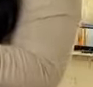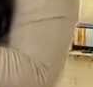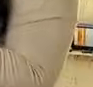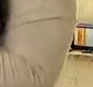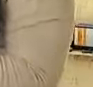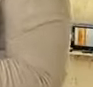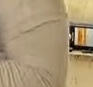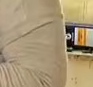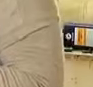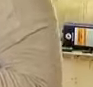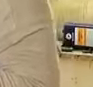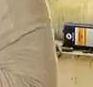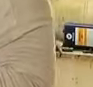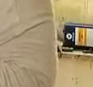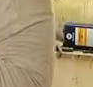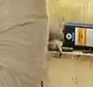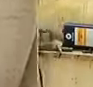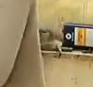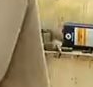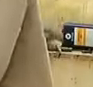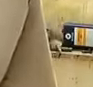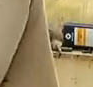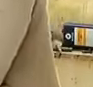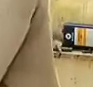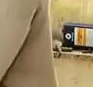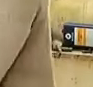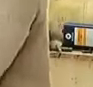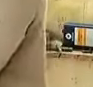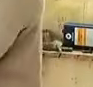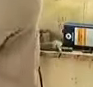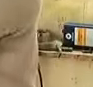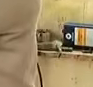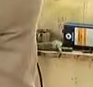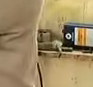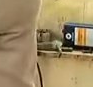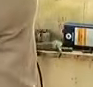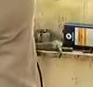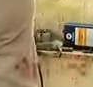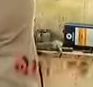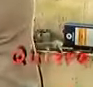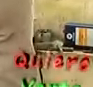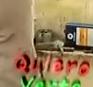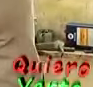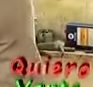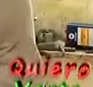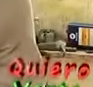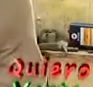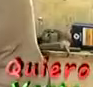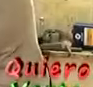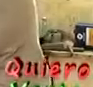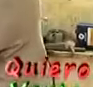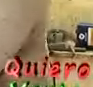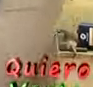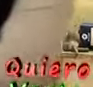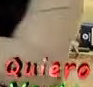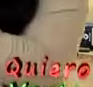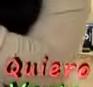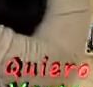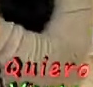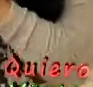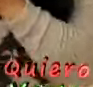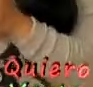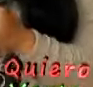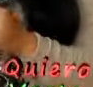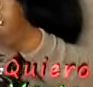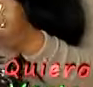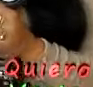los vamos a donar a la biblioteca de tu escuela. Y los jugueticos de cuando eras un conejito chiquitico y del mamey los vamos a